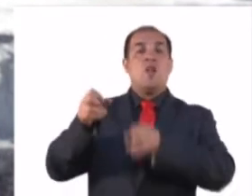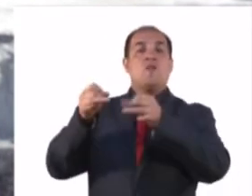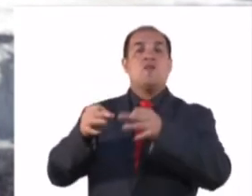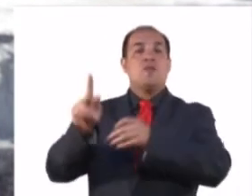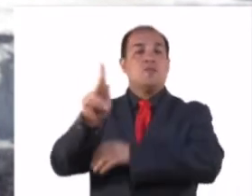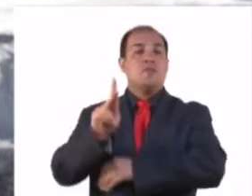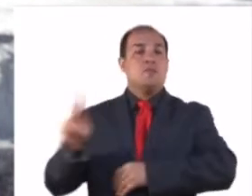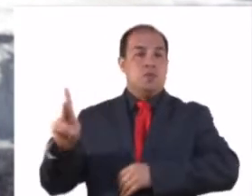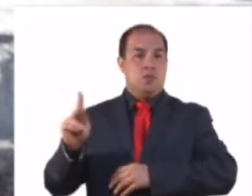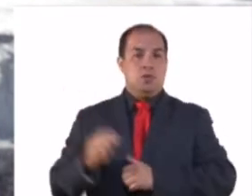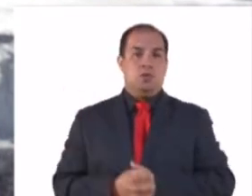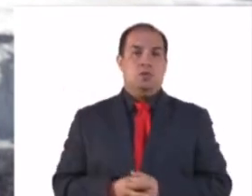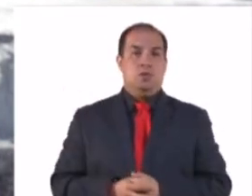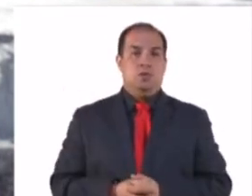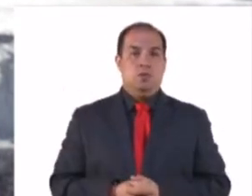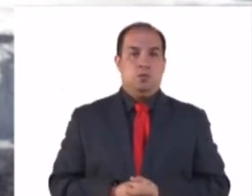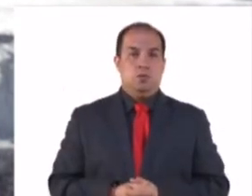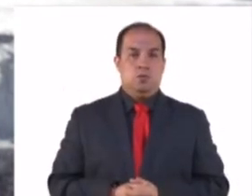pública.